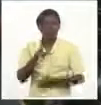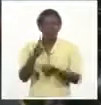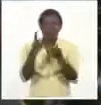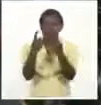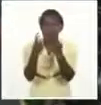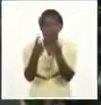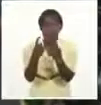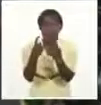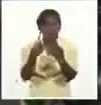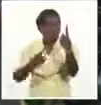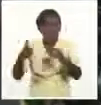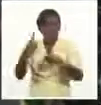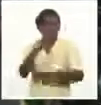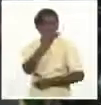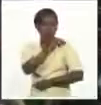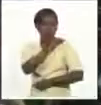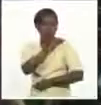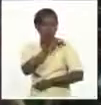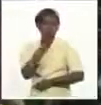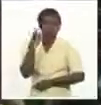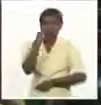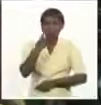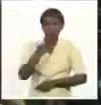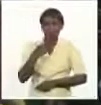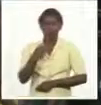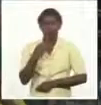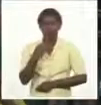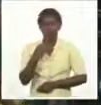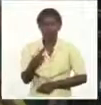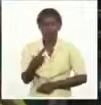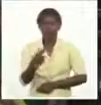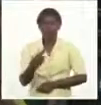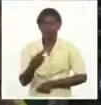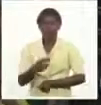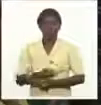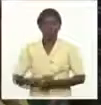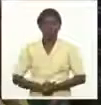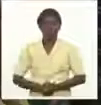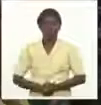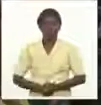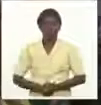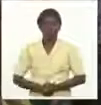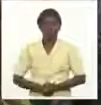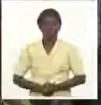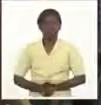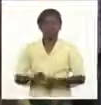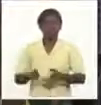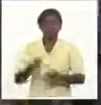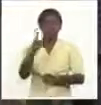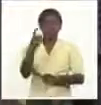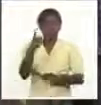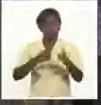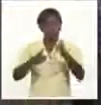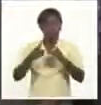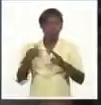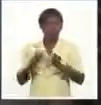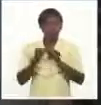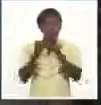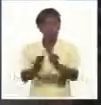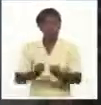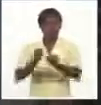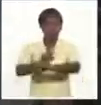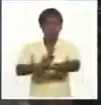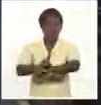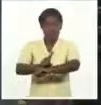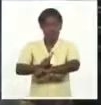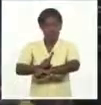ustedes necesiten preguntar, todas las dudas que tengan. La pregunta es que las personas las estarán atendiendo. Toda la información que les podamos suministrar en el